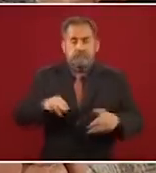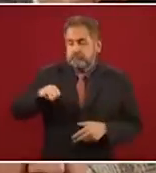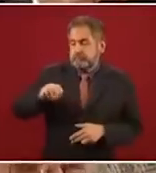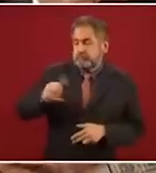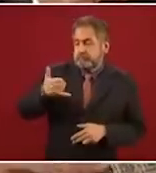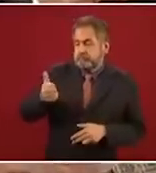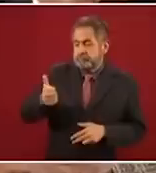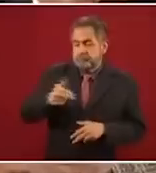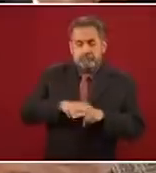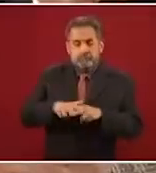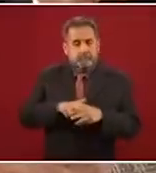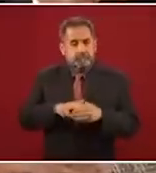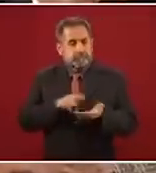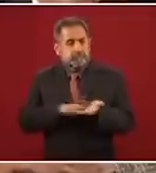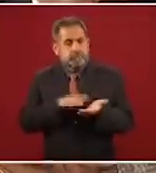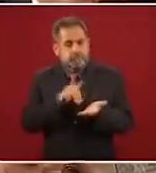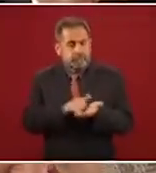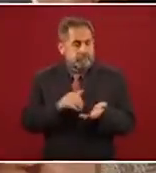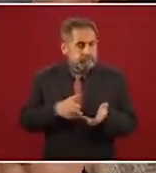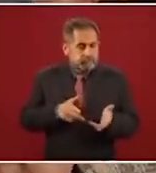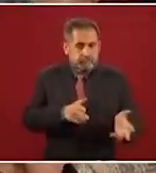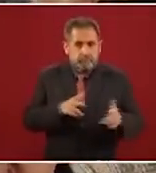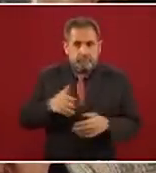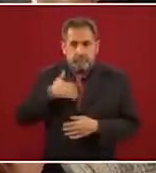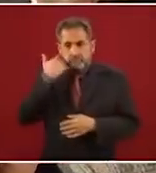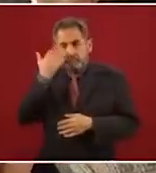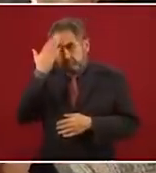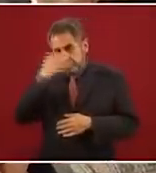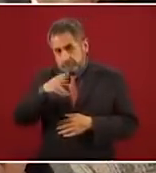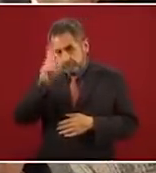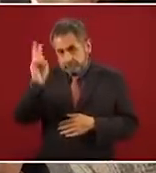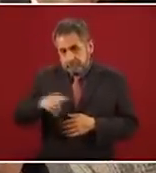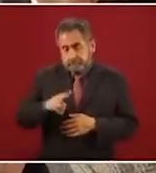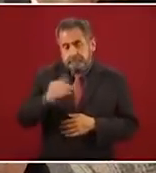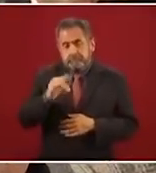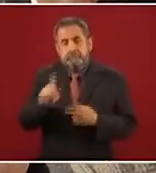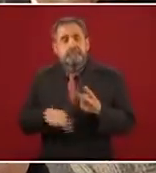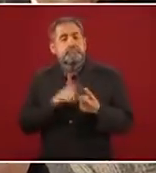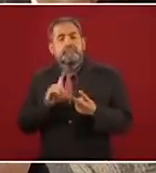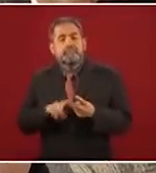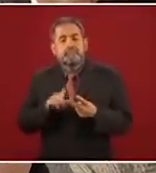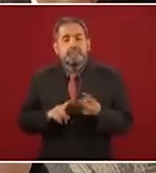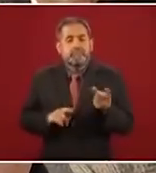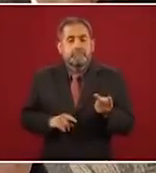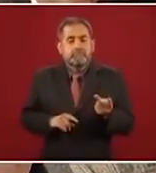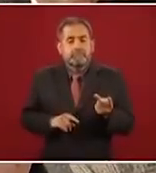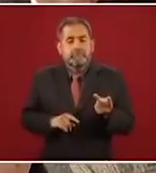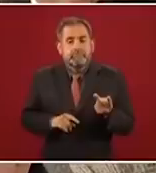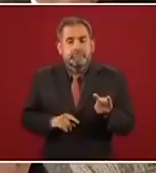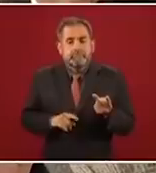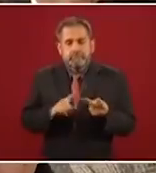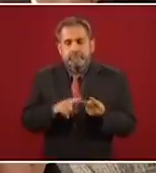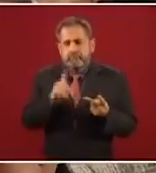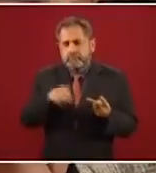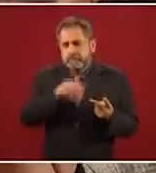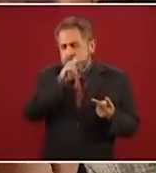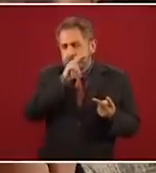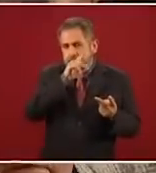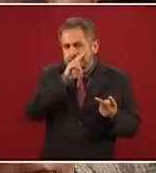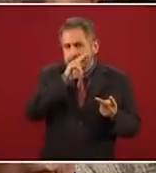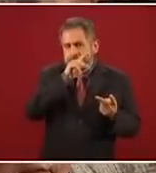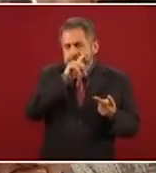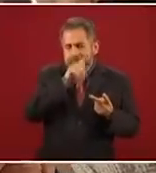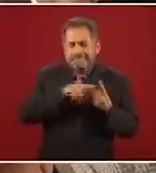Pero a mí me quiero saber si es cierto. Y la otra es una preocupación que